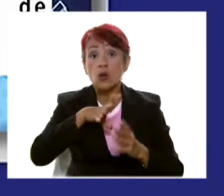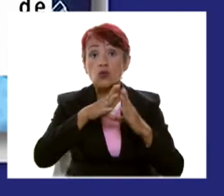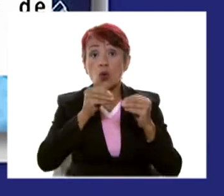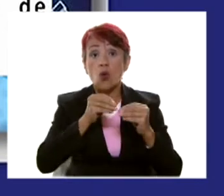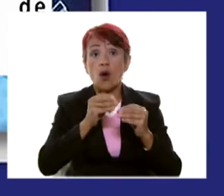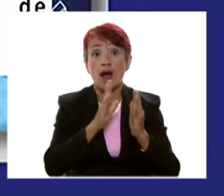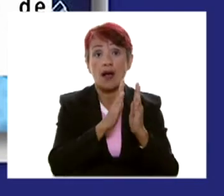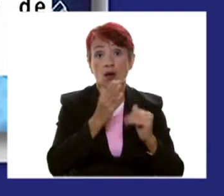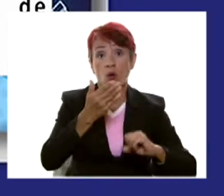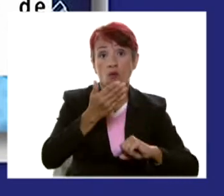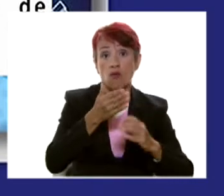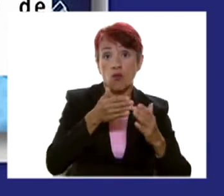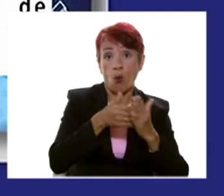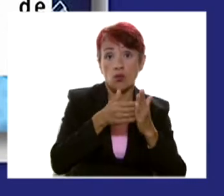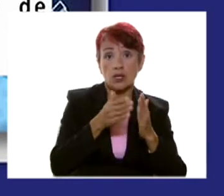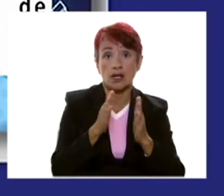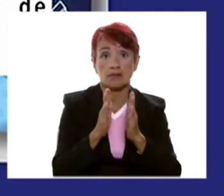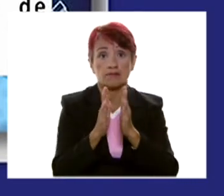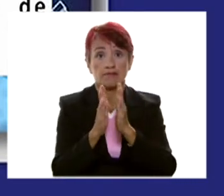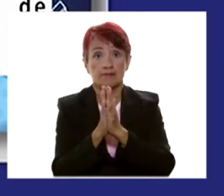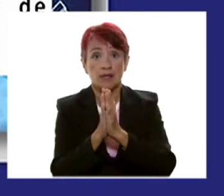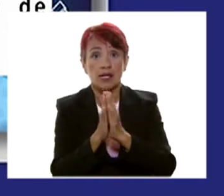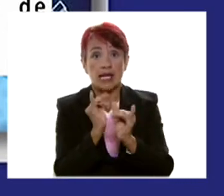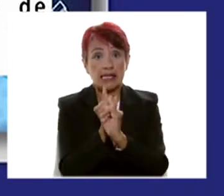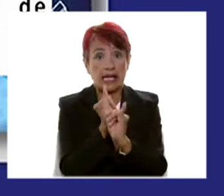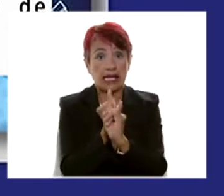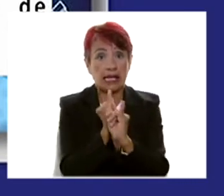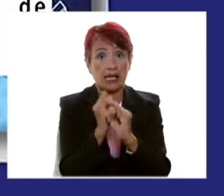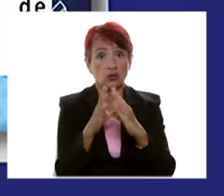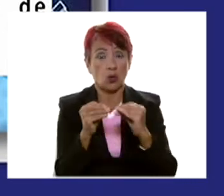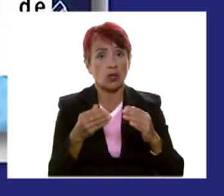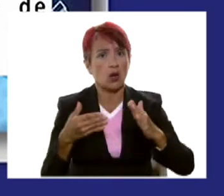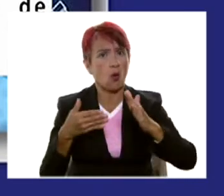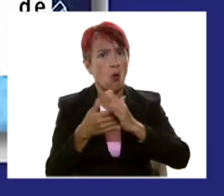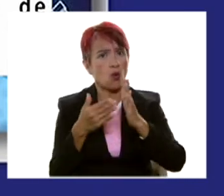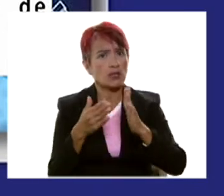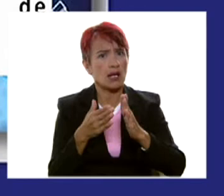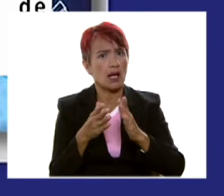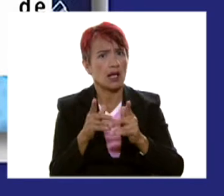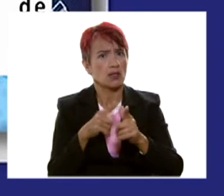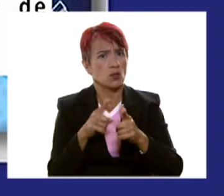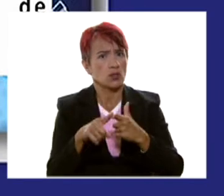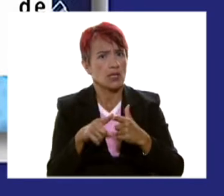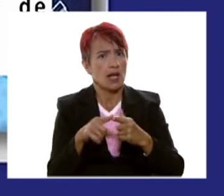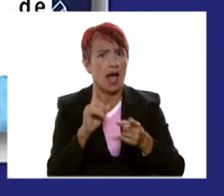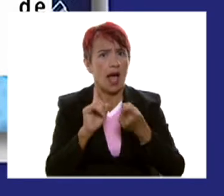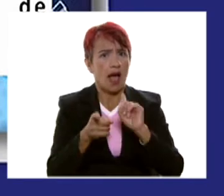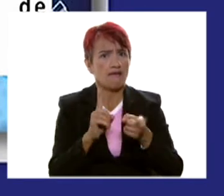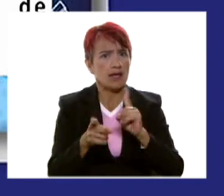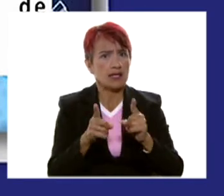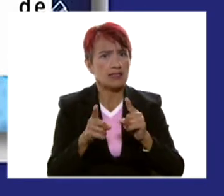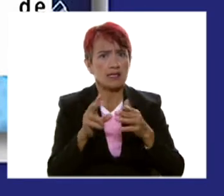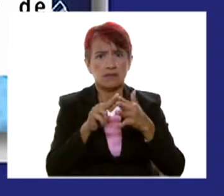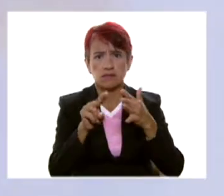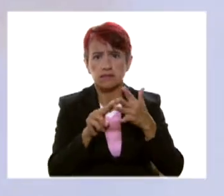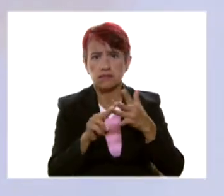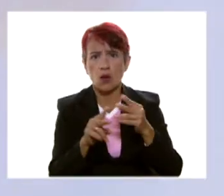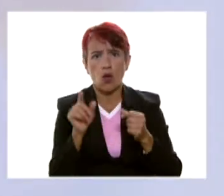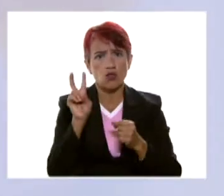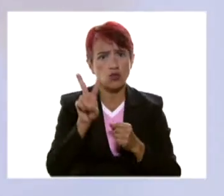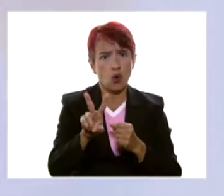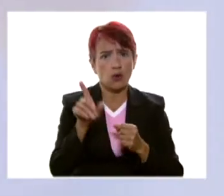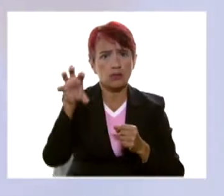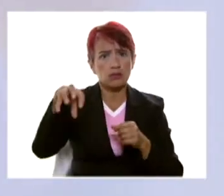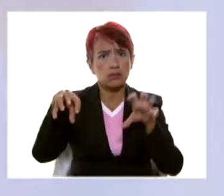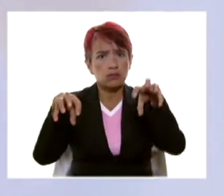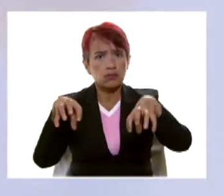contra. Anteriormente estaba hablando sobre las redes sociales y esto es preocupante porque a través de ellas muestran a veces imágenes, cualquier